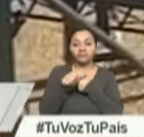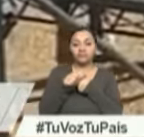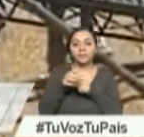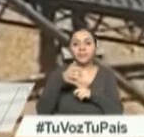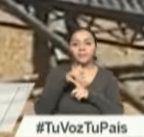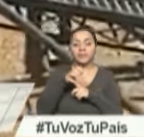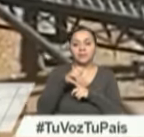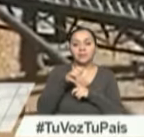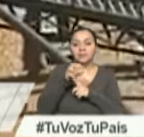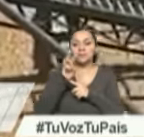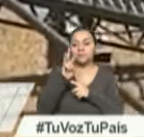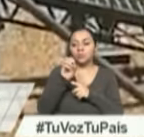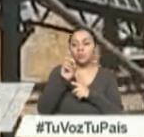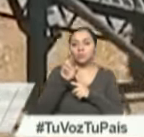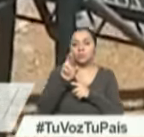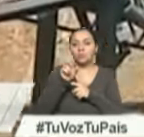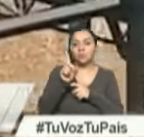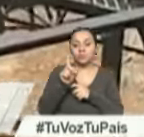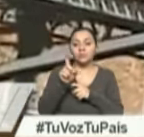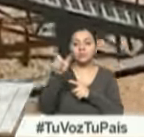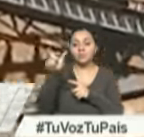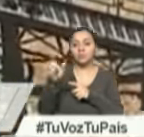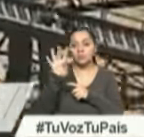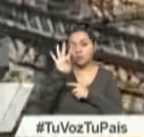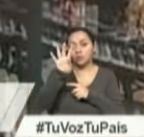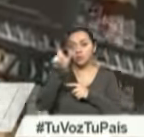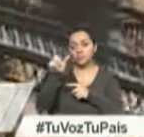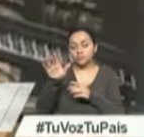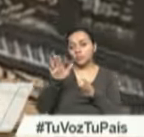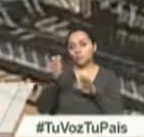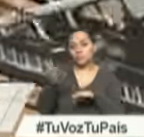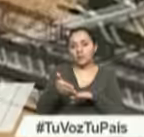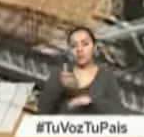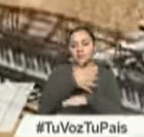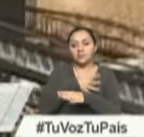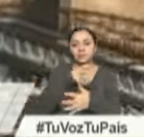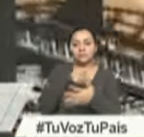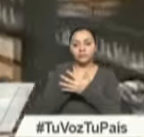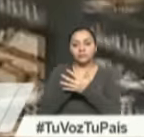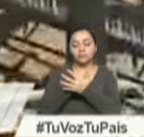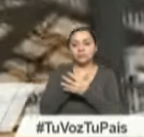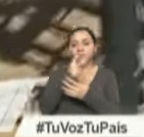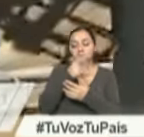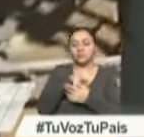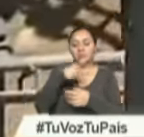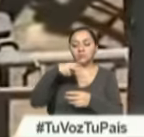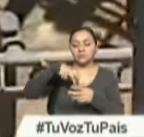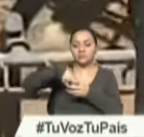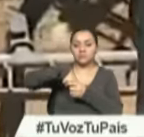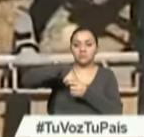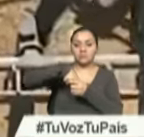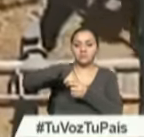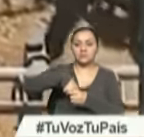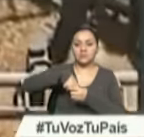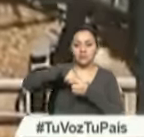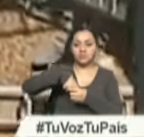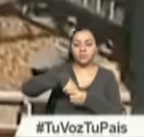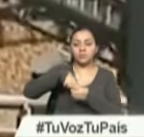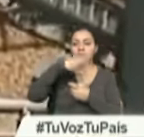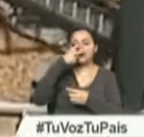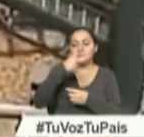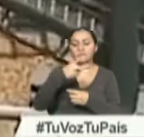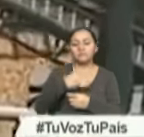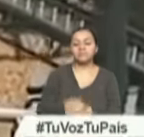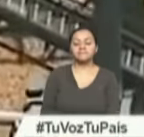Dream World, en el que 4 adultos perecieron en octubre en un horrible accidente cuando sus cuerpos quedaron atrapados en la maquinaria de una